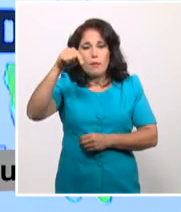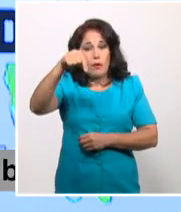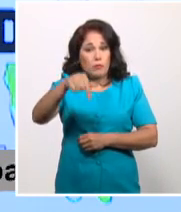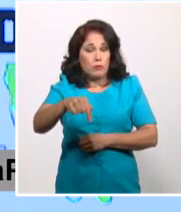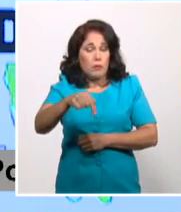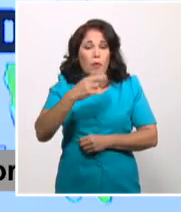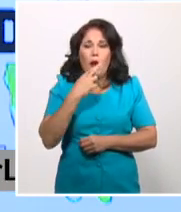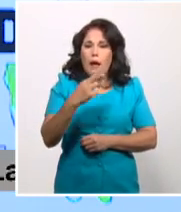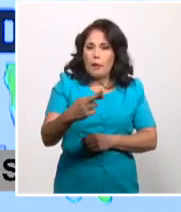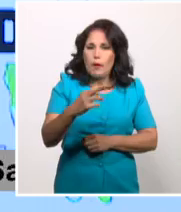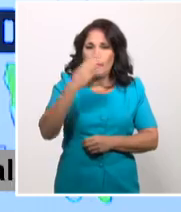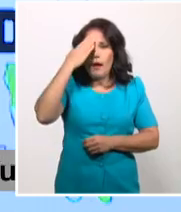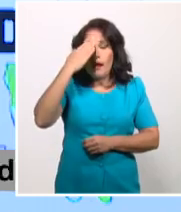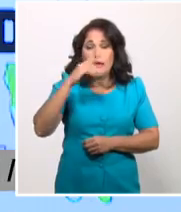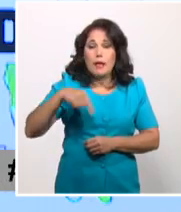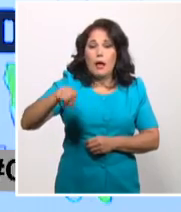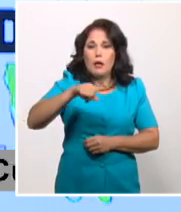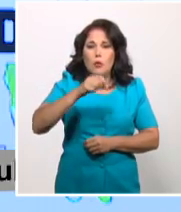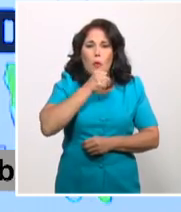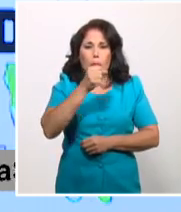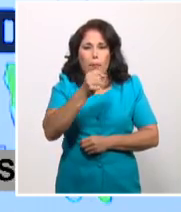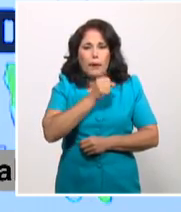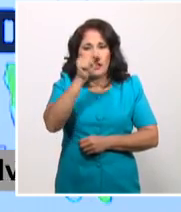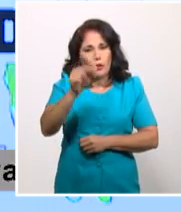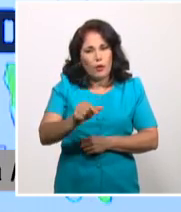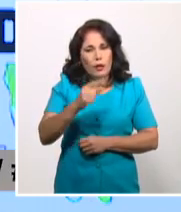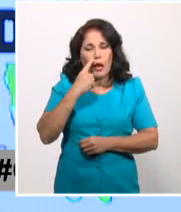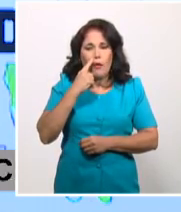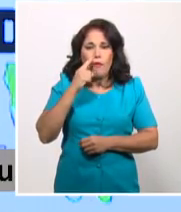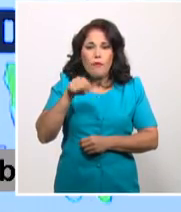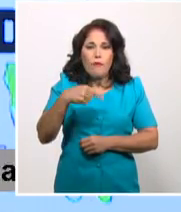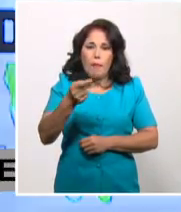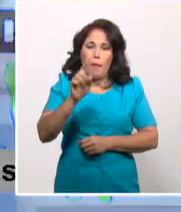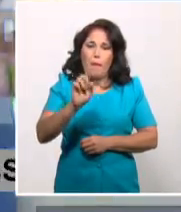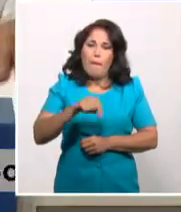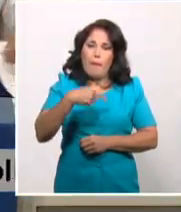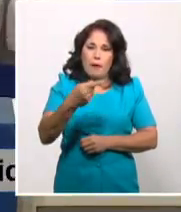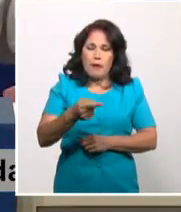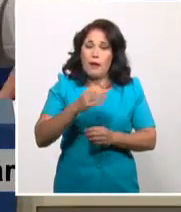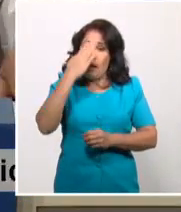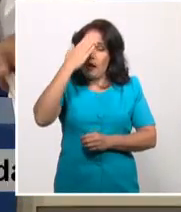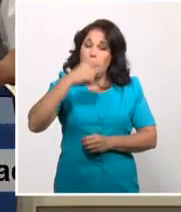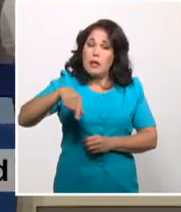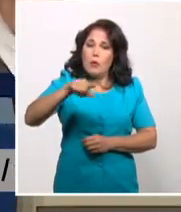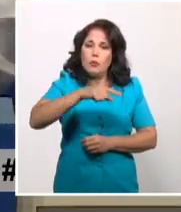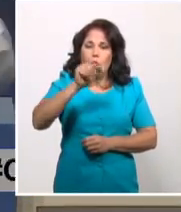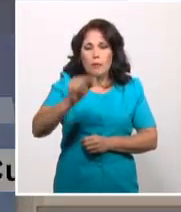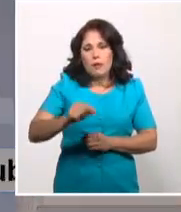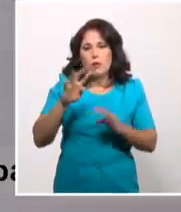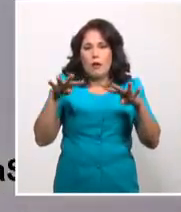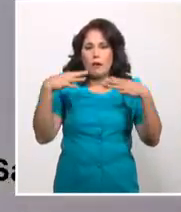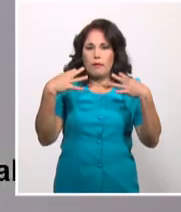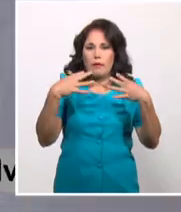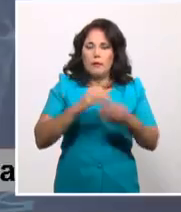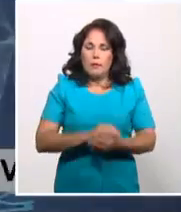las respuestas. Gracias a los corresponsales por sus preguntas. Nos vemos en la próxima conferencia. Gracias a ustedes y a los televidentes.